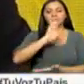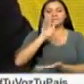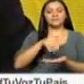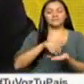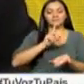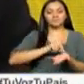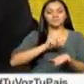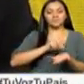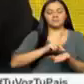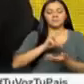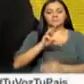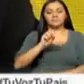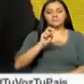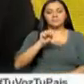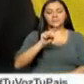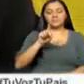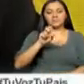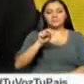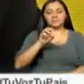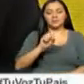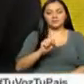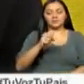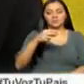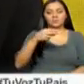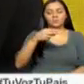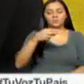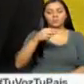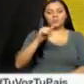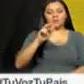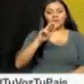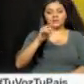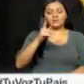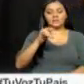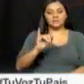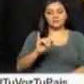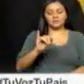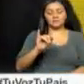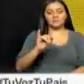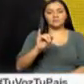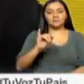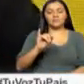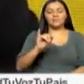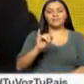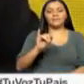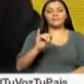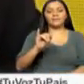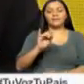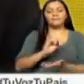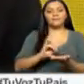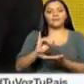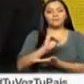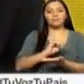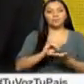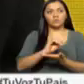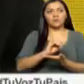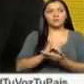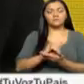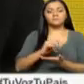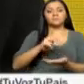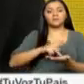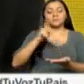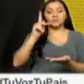médicos de Manzano, Guairanqui, en la provincia de Imbabura, de Paquistancia y Chávez Pamba, en